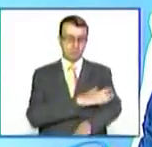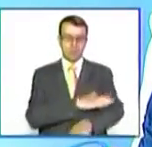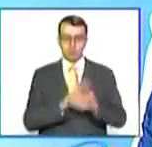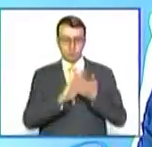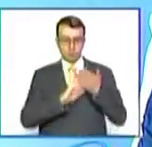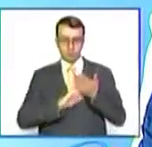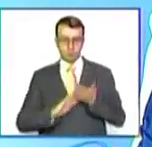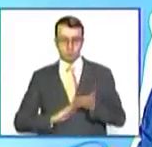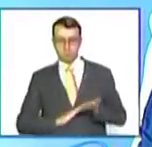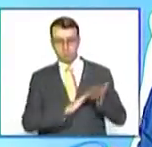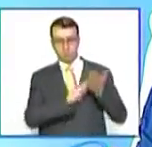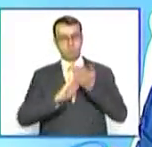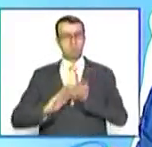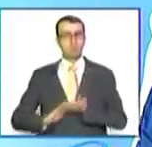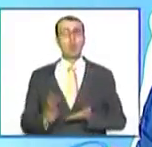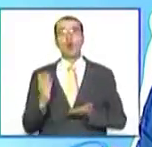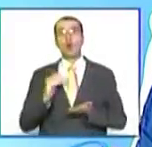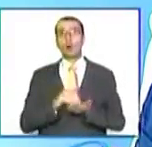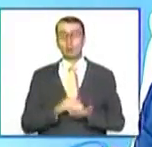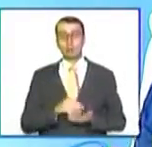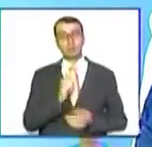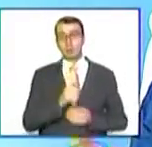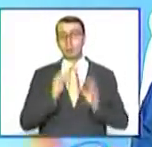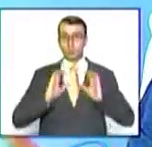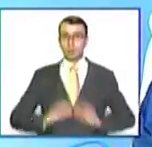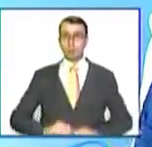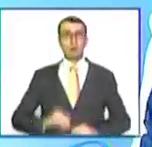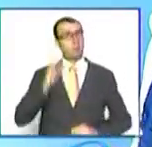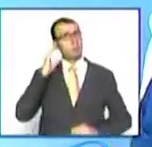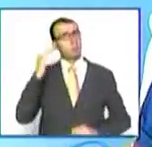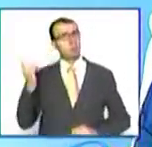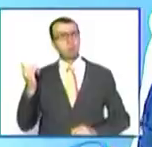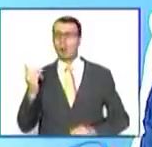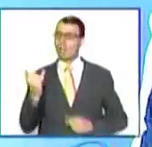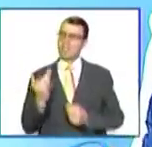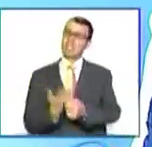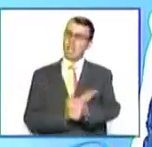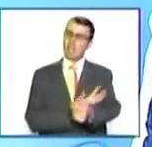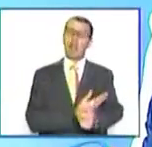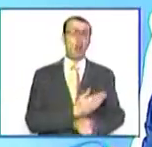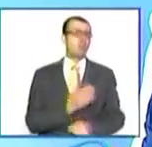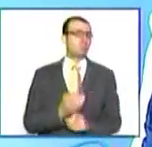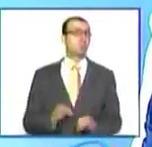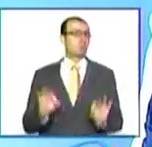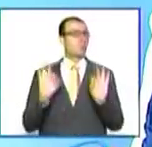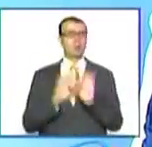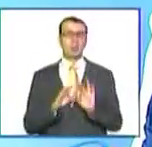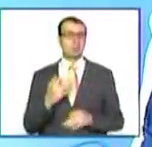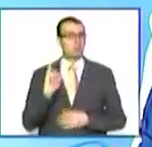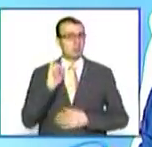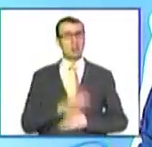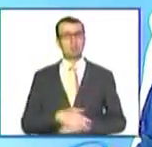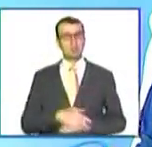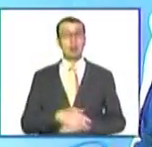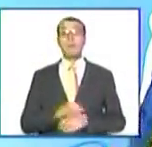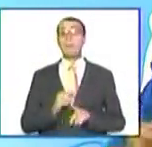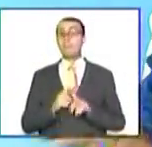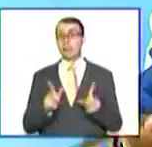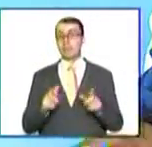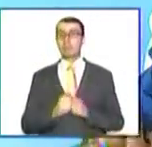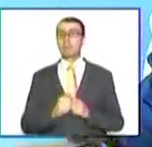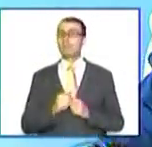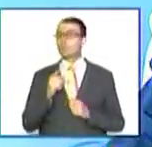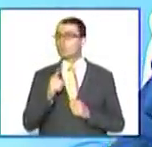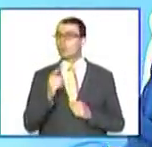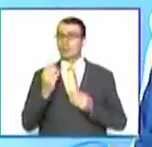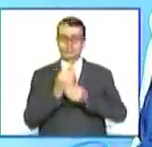utilizar. Y ustedes oyen hablar mucho, sí, la sangre, es muy importante la sangre, pero cuando uno separa